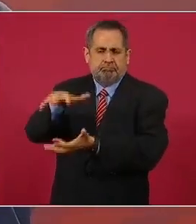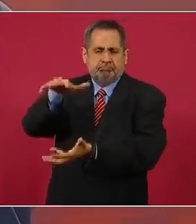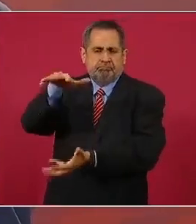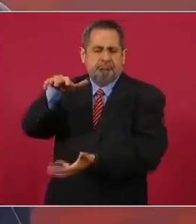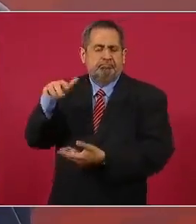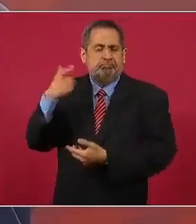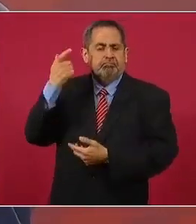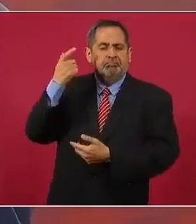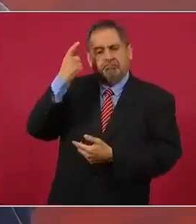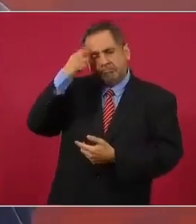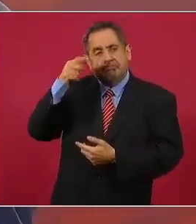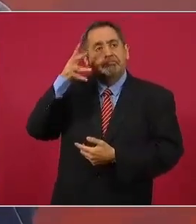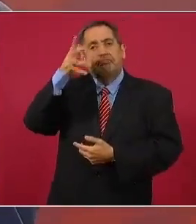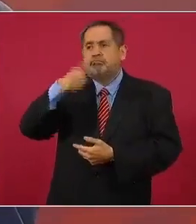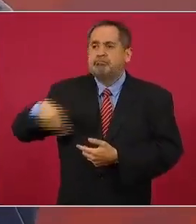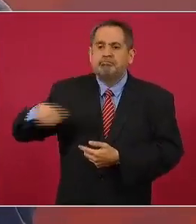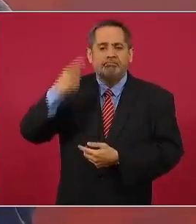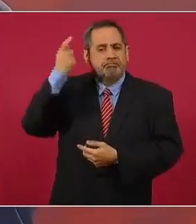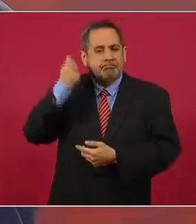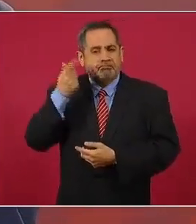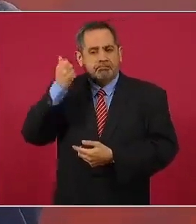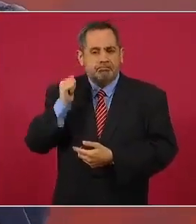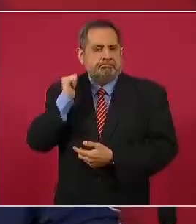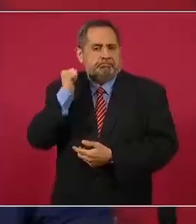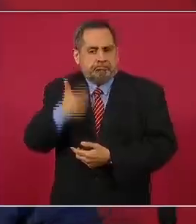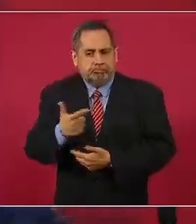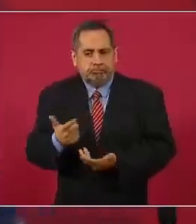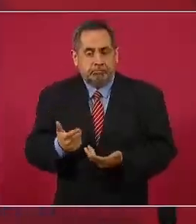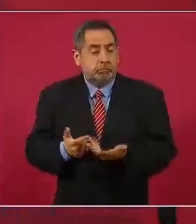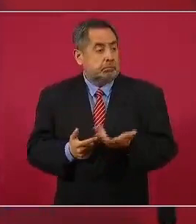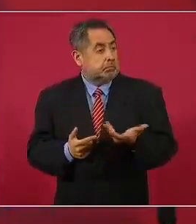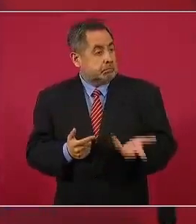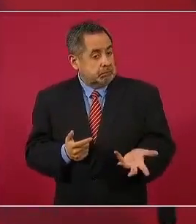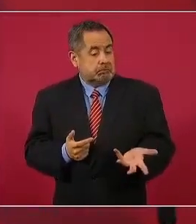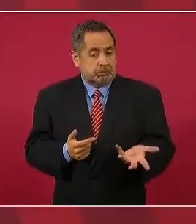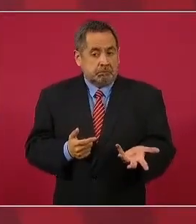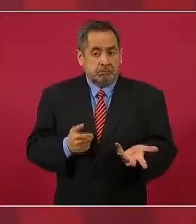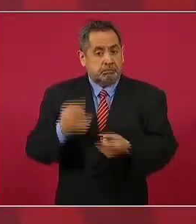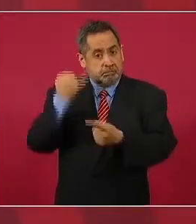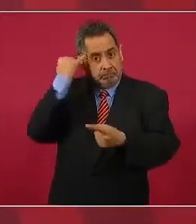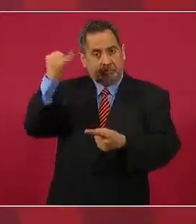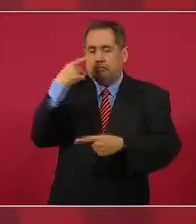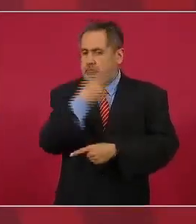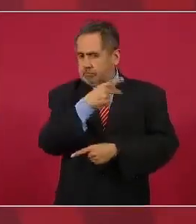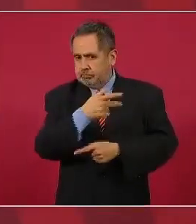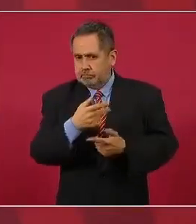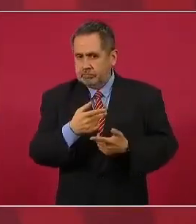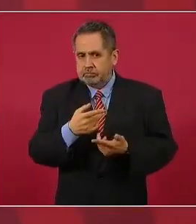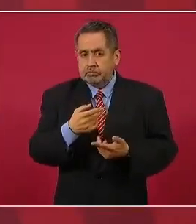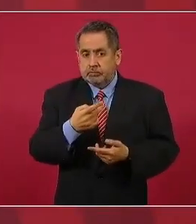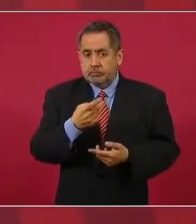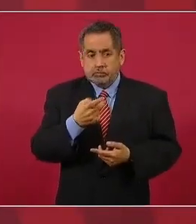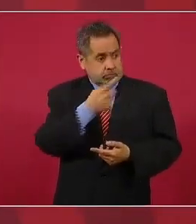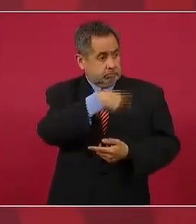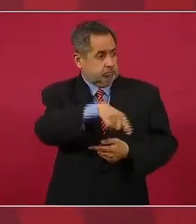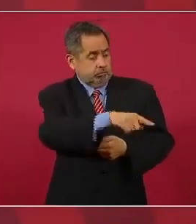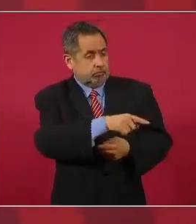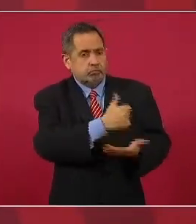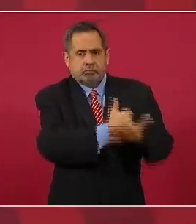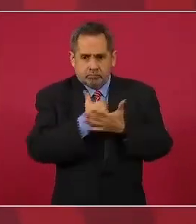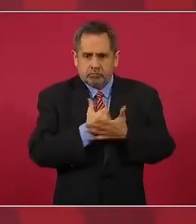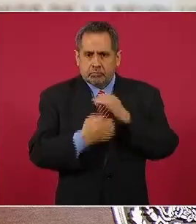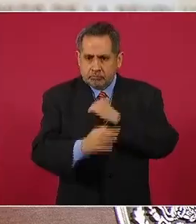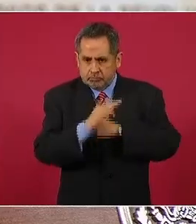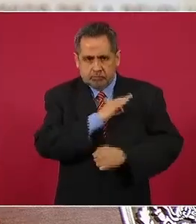otras cosas. Entonces, en eso nos podrían ayudar los dueños de los medios,